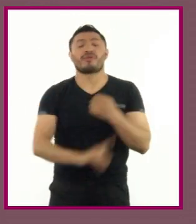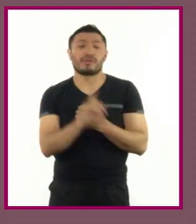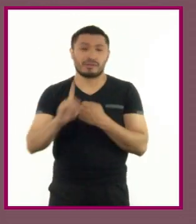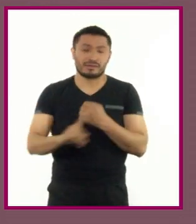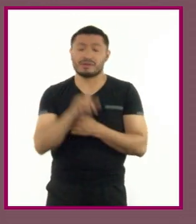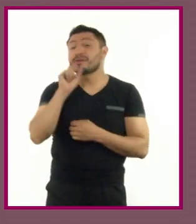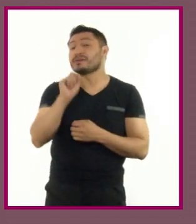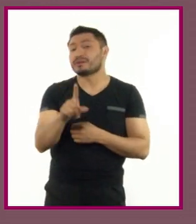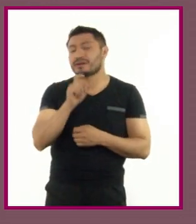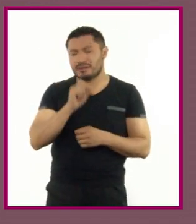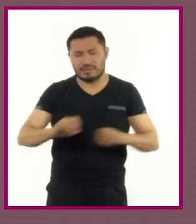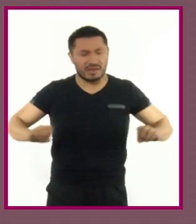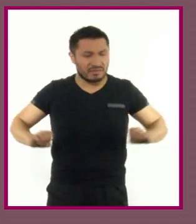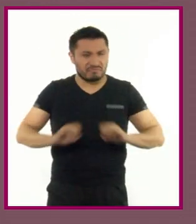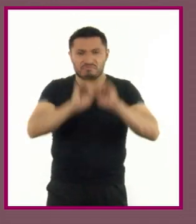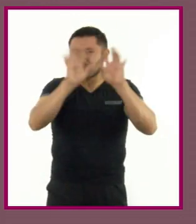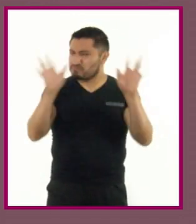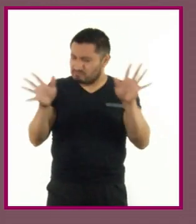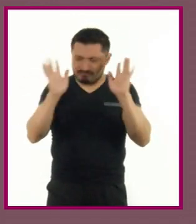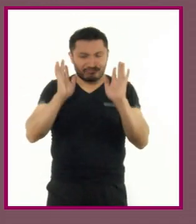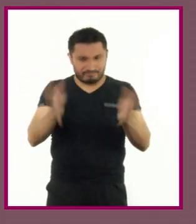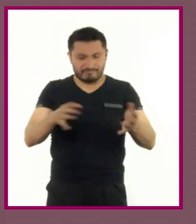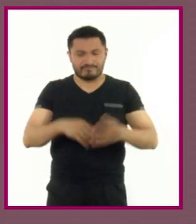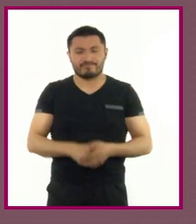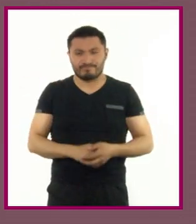ya bien claro en